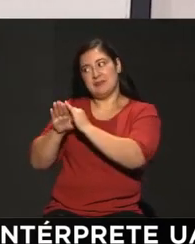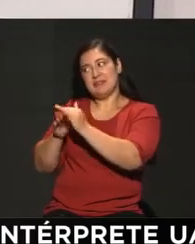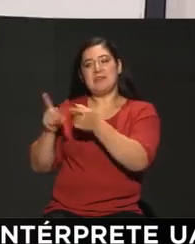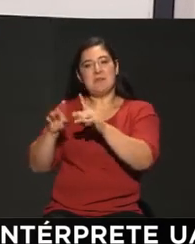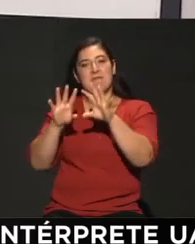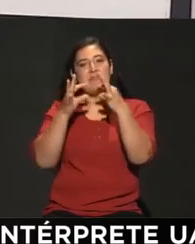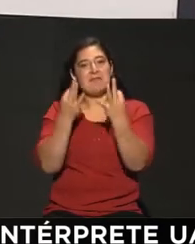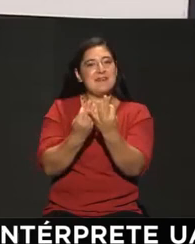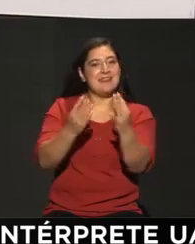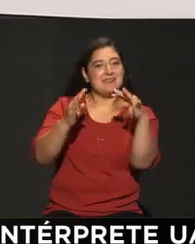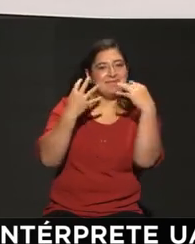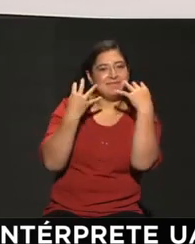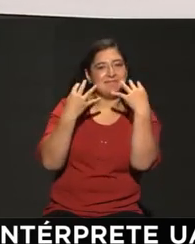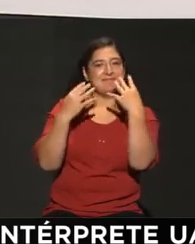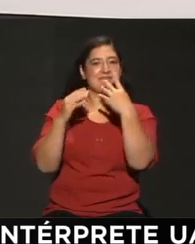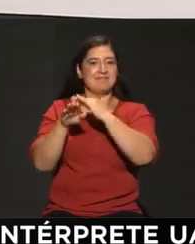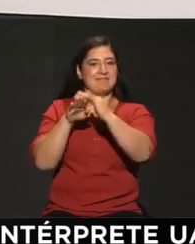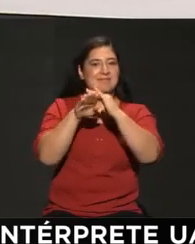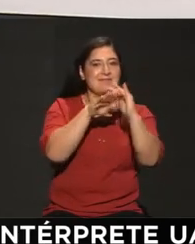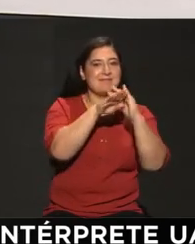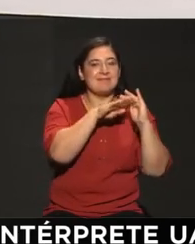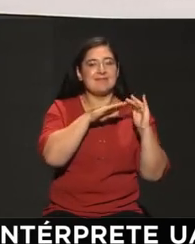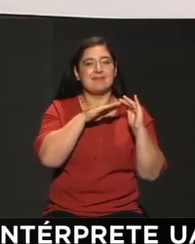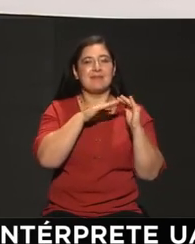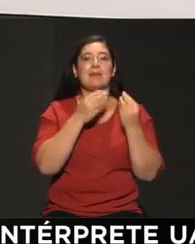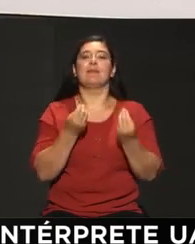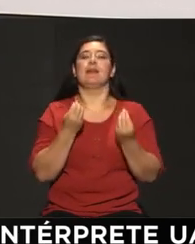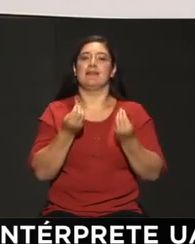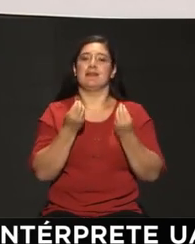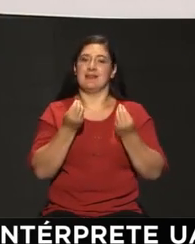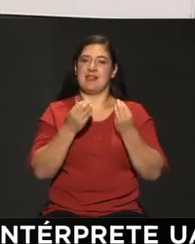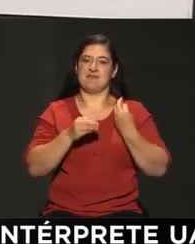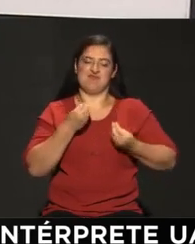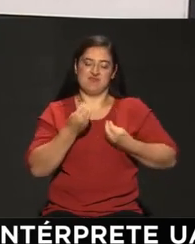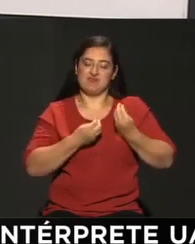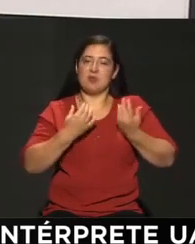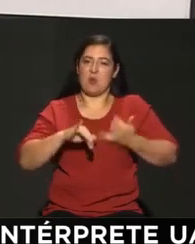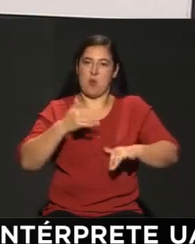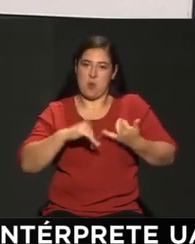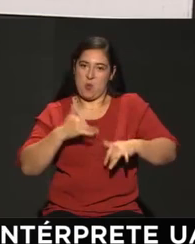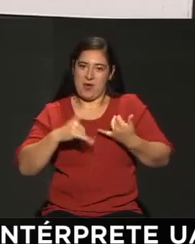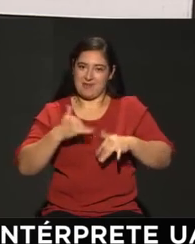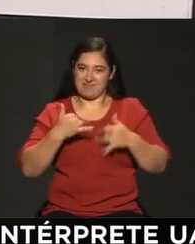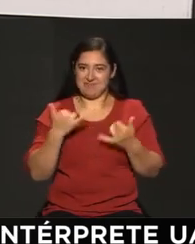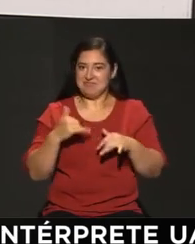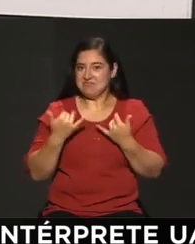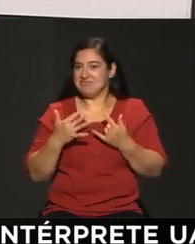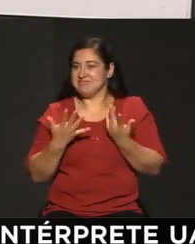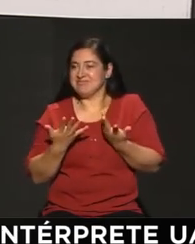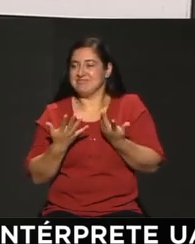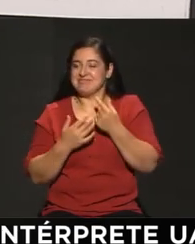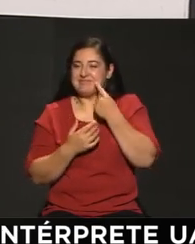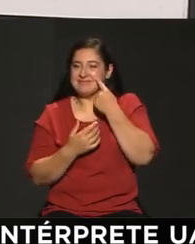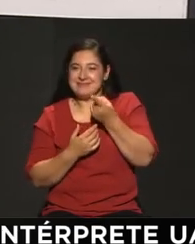como a las familias que nos ven en sus casas a que realicemos unos juegos, unos retos en conjunto, como lo que